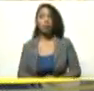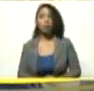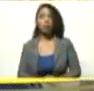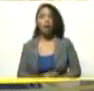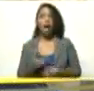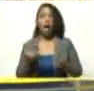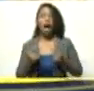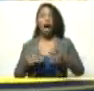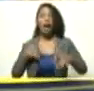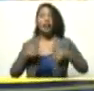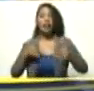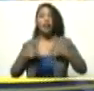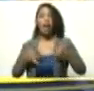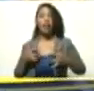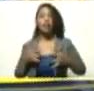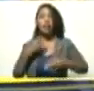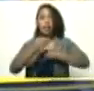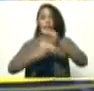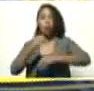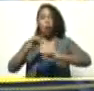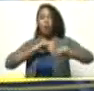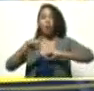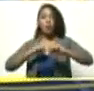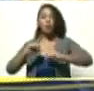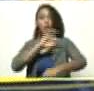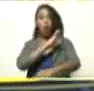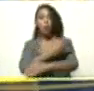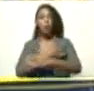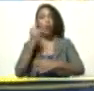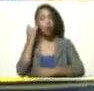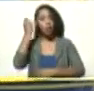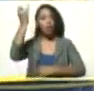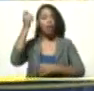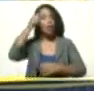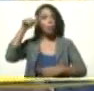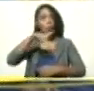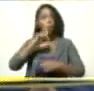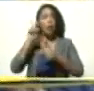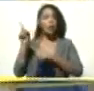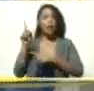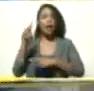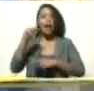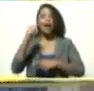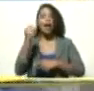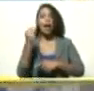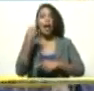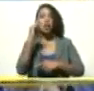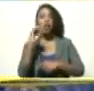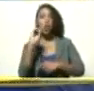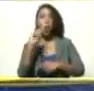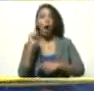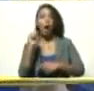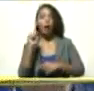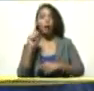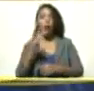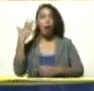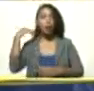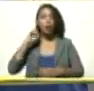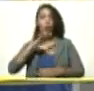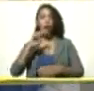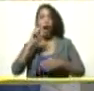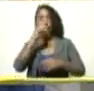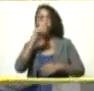actividad hicimos con el movimiento de los poderes creadores del pueblo Aquiles Nazoa en los años 70, 80, con